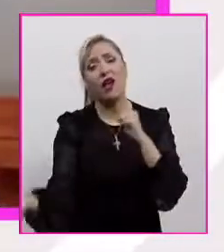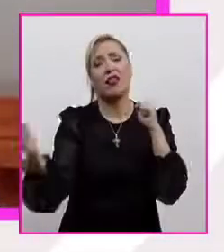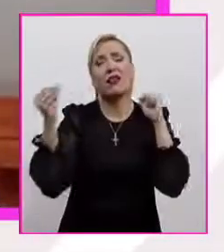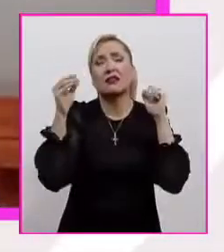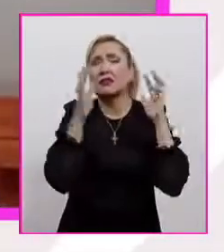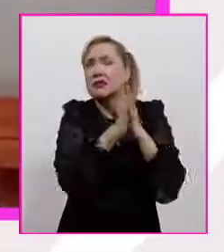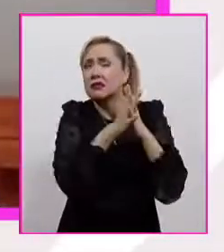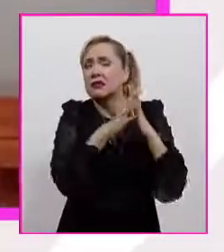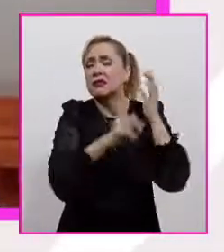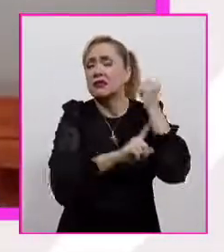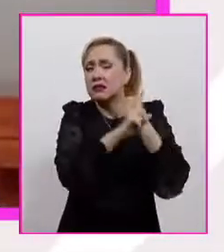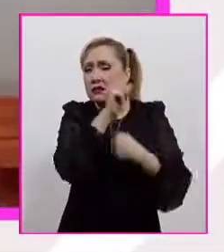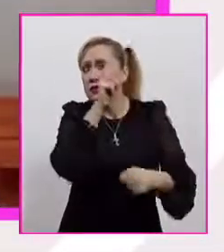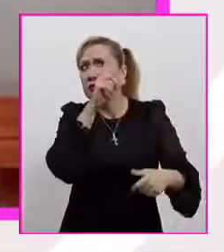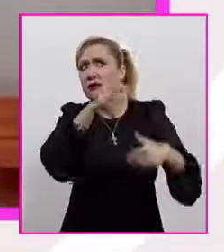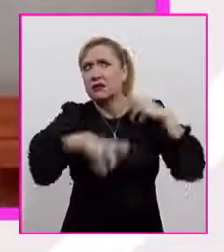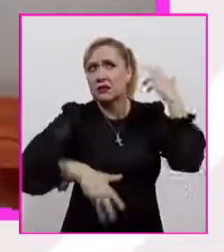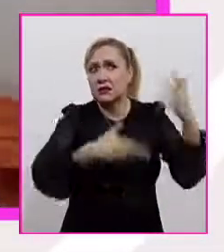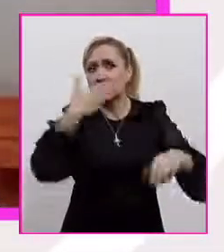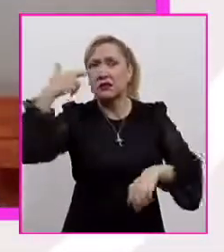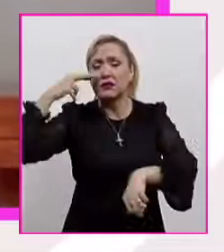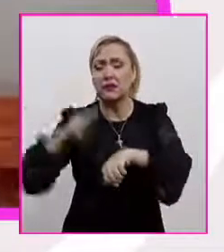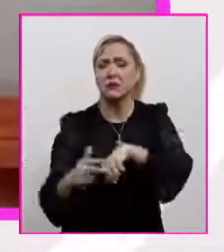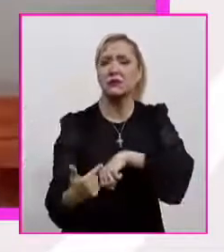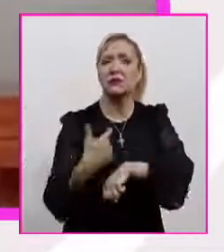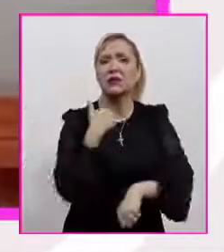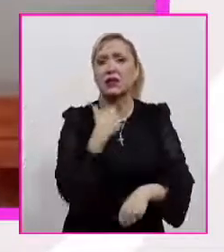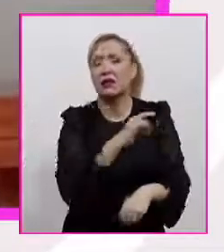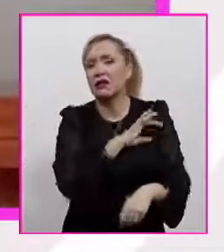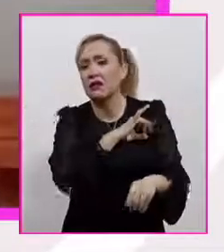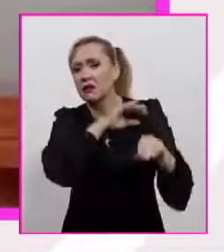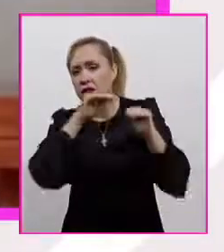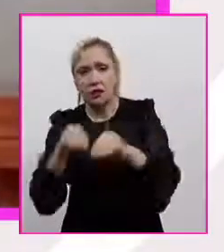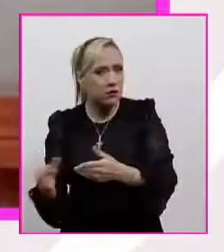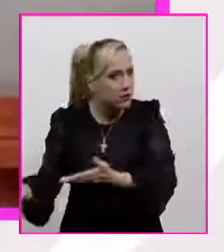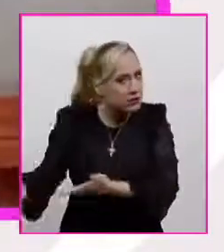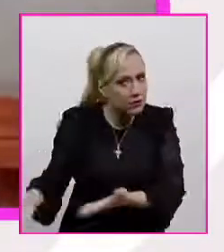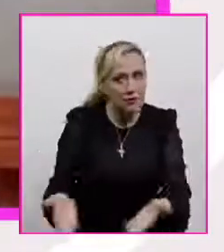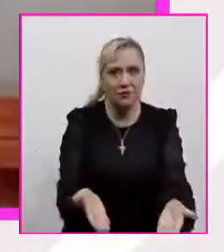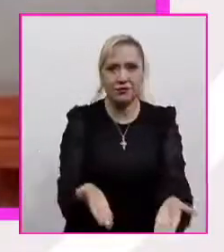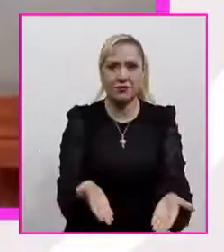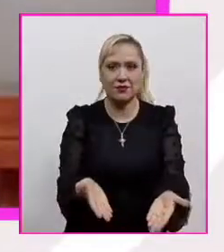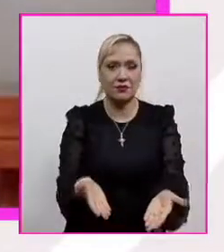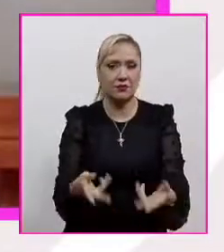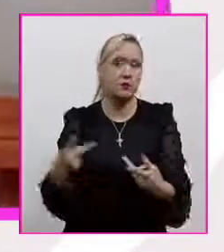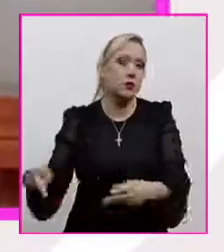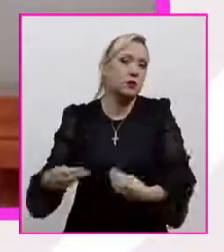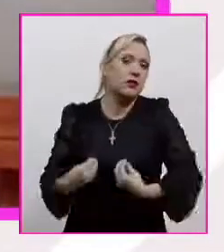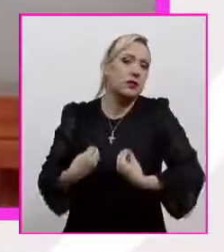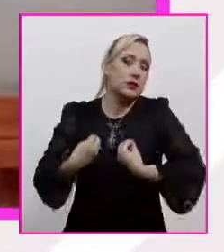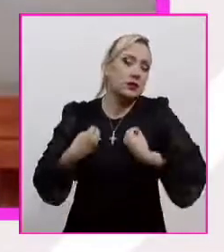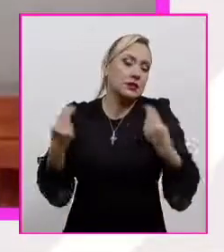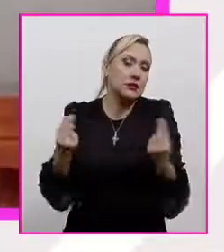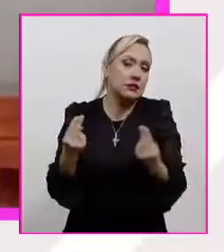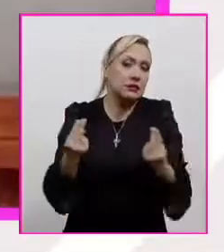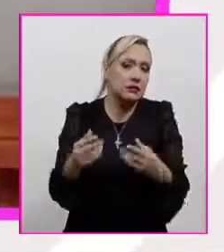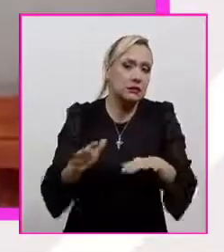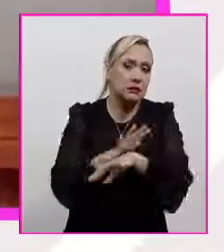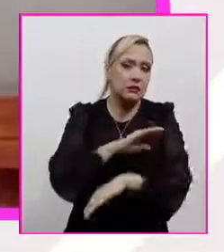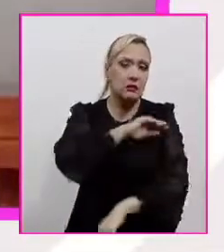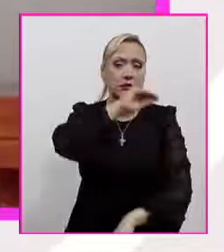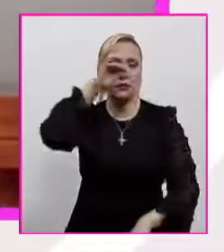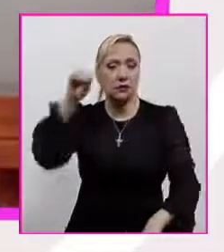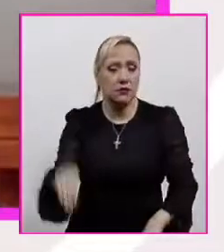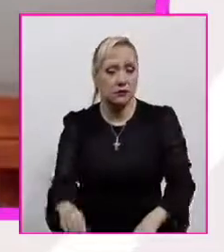También México es una opción de vida. Y pensemos que países multiculturales que se